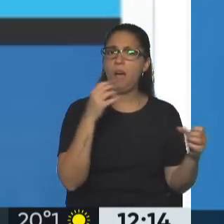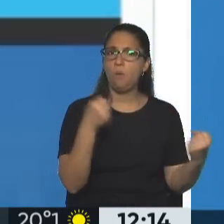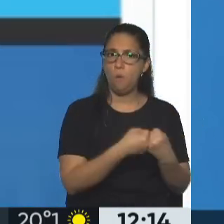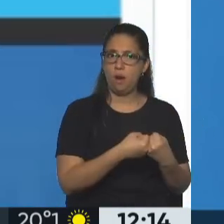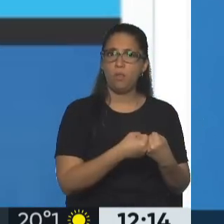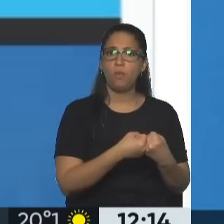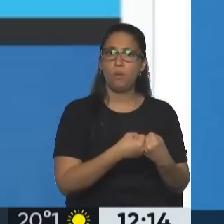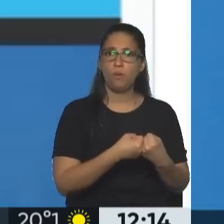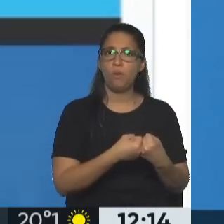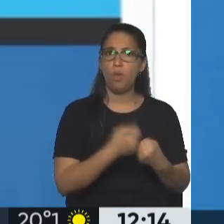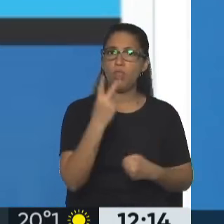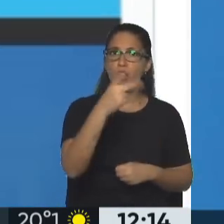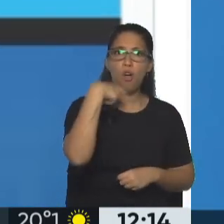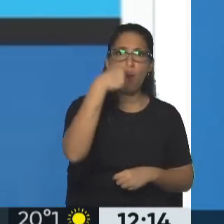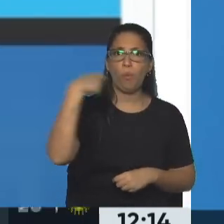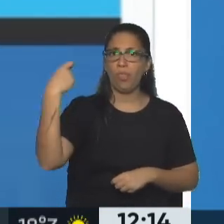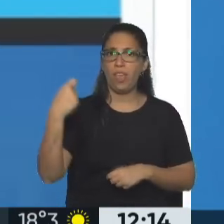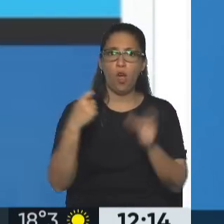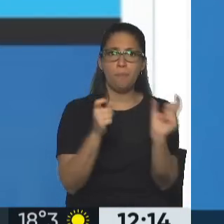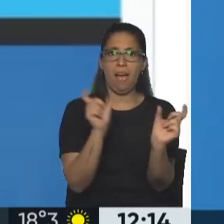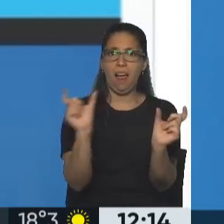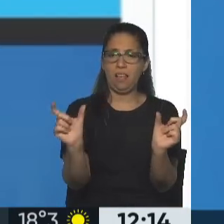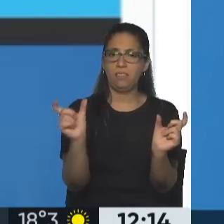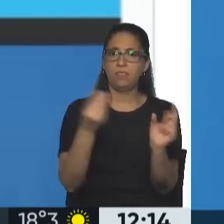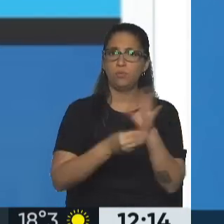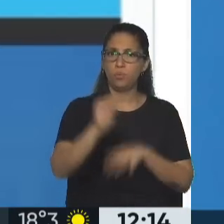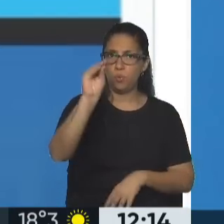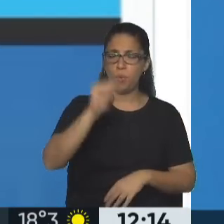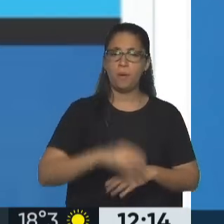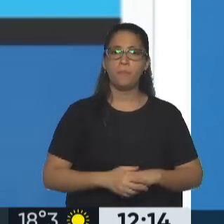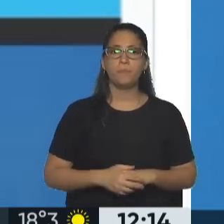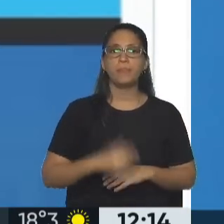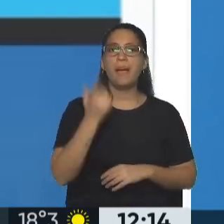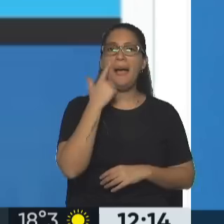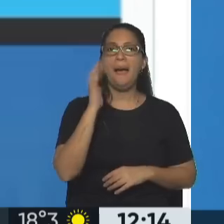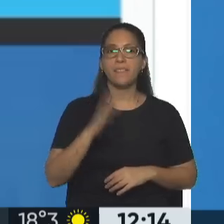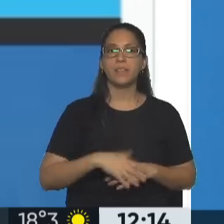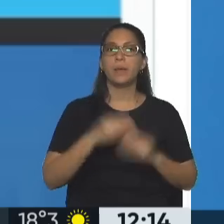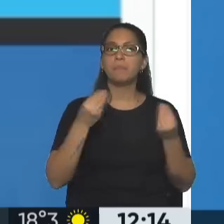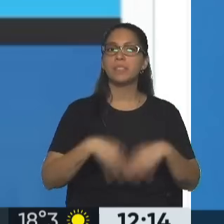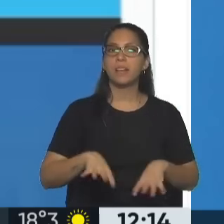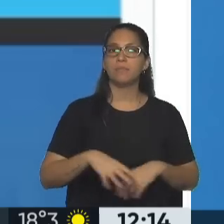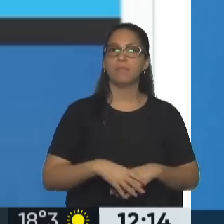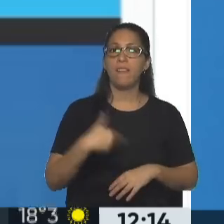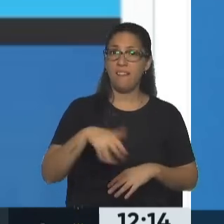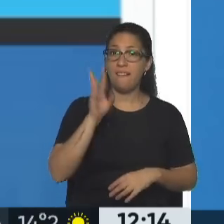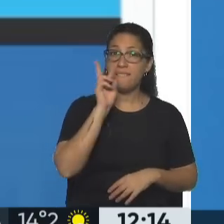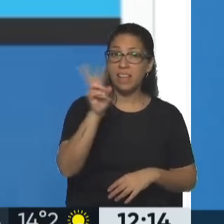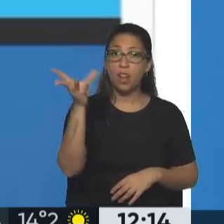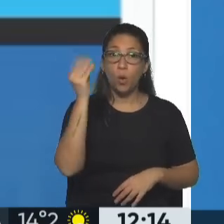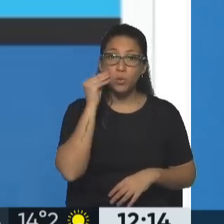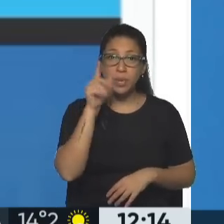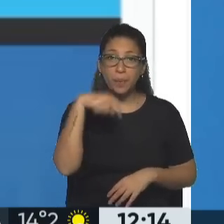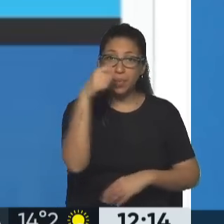También hay dos videos, dos partes que publica la vicepresidenta. A ver, comienza diciendo: lo que vas a ver y escuchar en